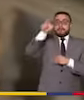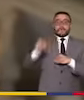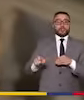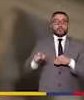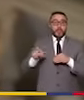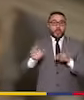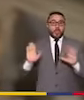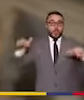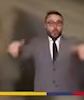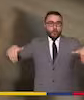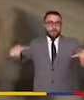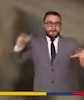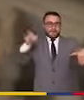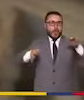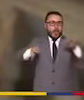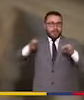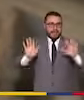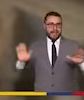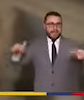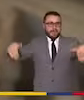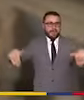jurídicas.